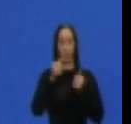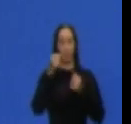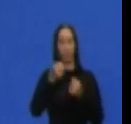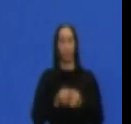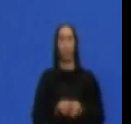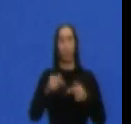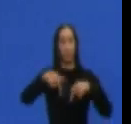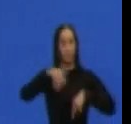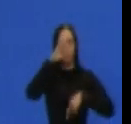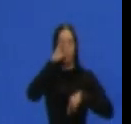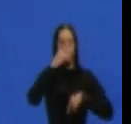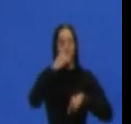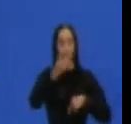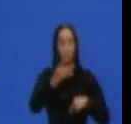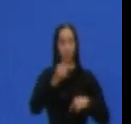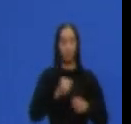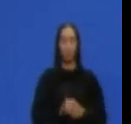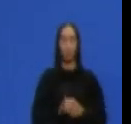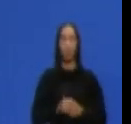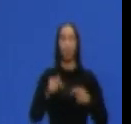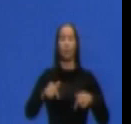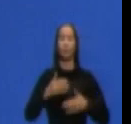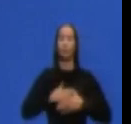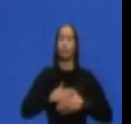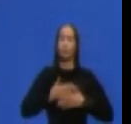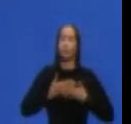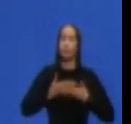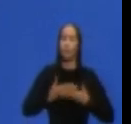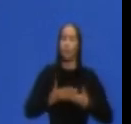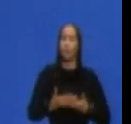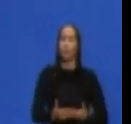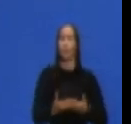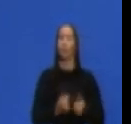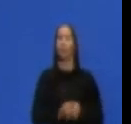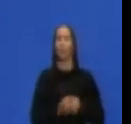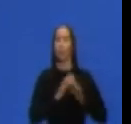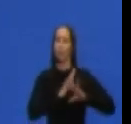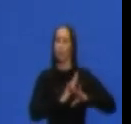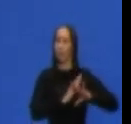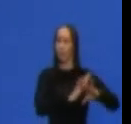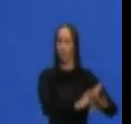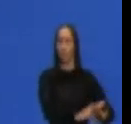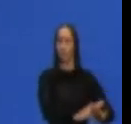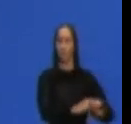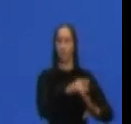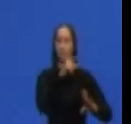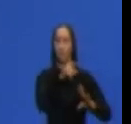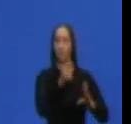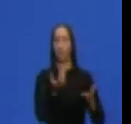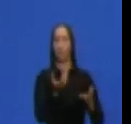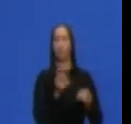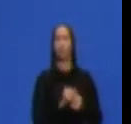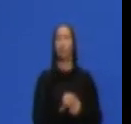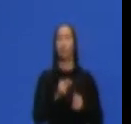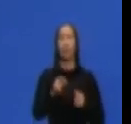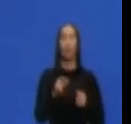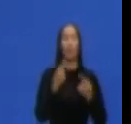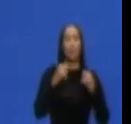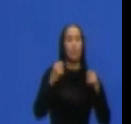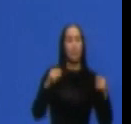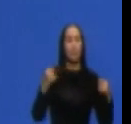desde República Dominicana hemos expresado nuestro enérgico rechazo a esta pretensión ilegítima que intenta